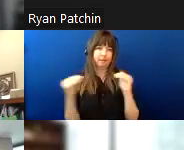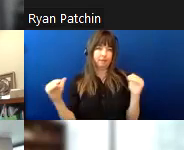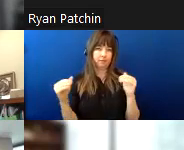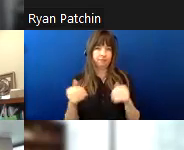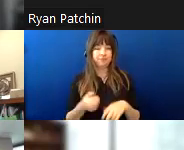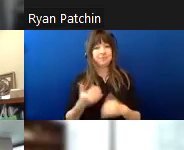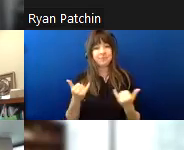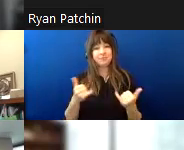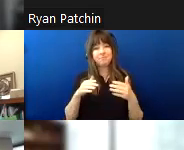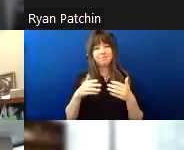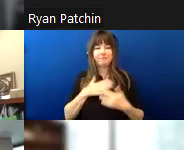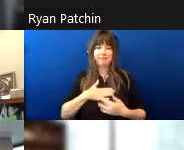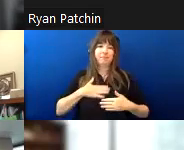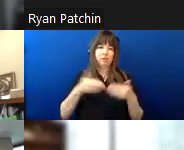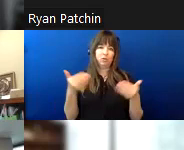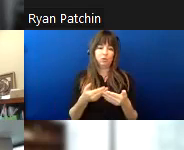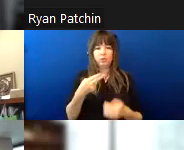de presentar